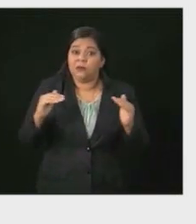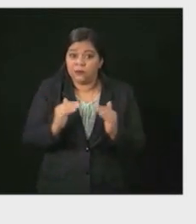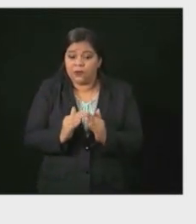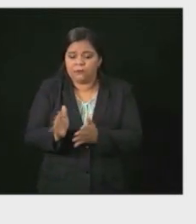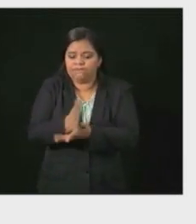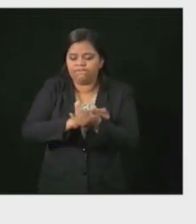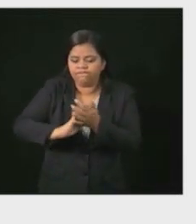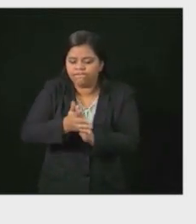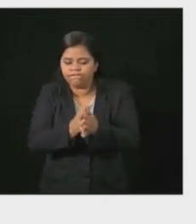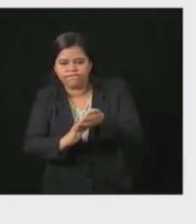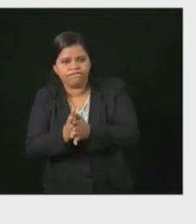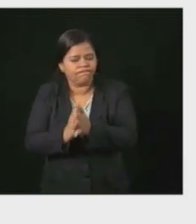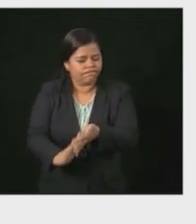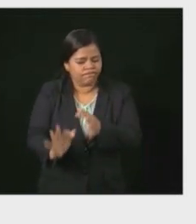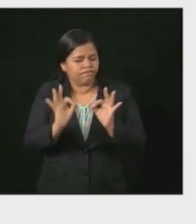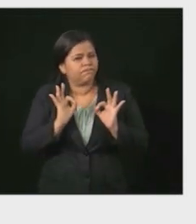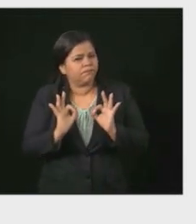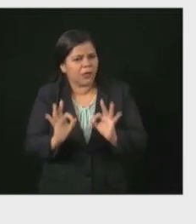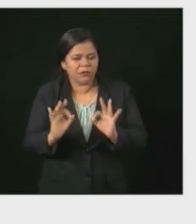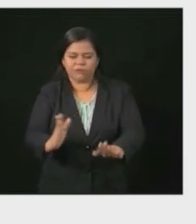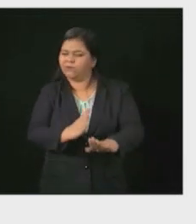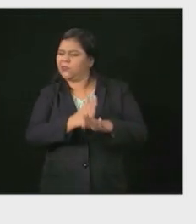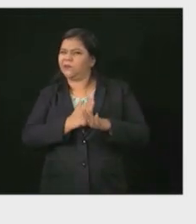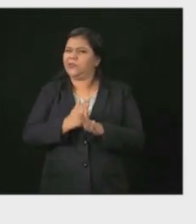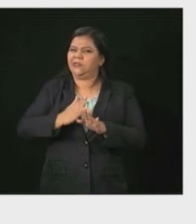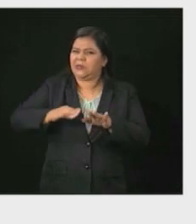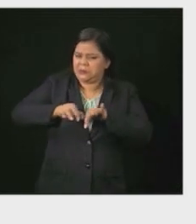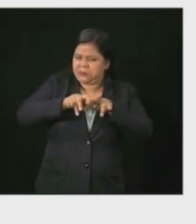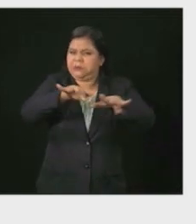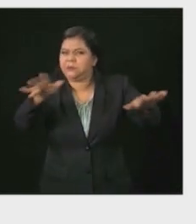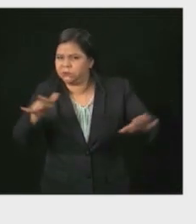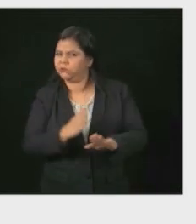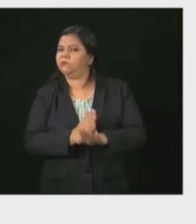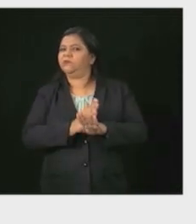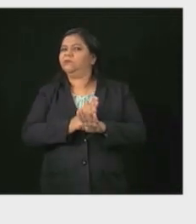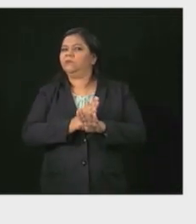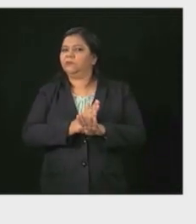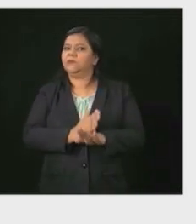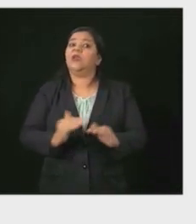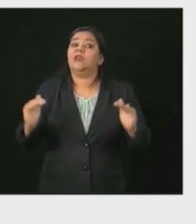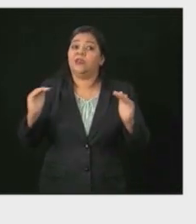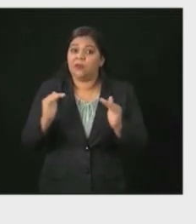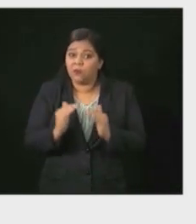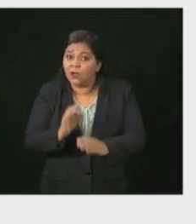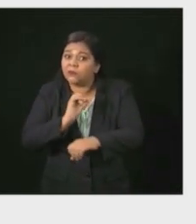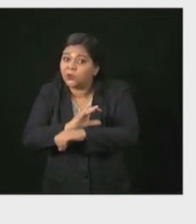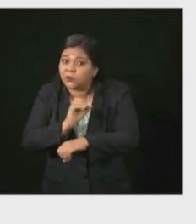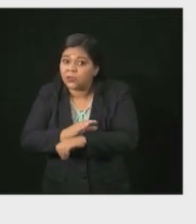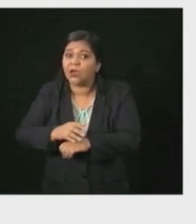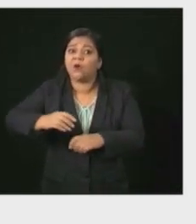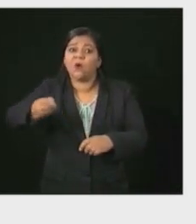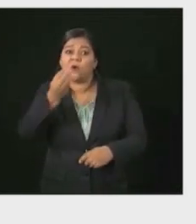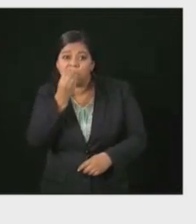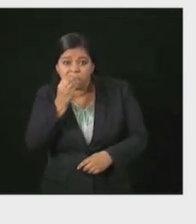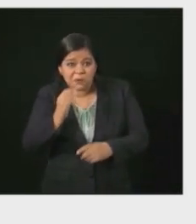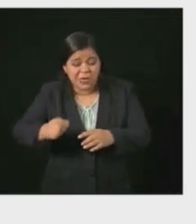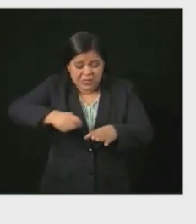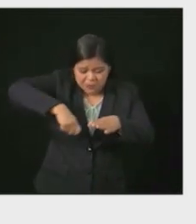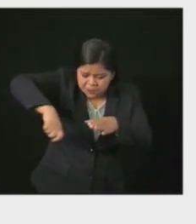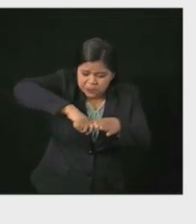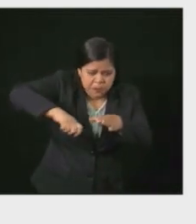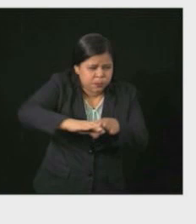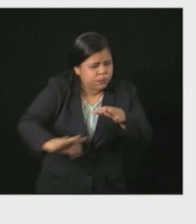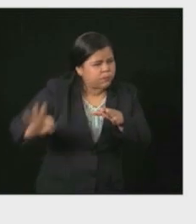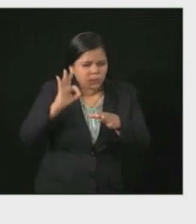codo. También lavarse las manos frecuentemente evita la incubación de cualquier virus. Es recomendable también